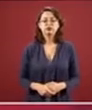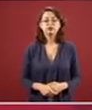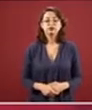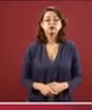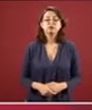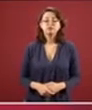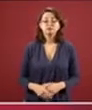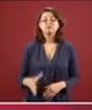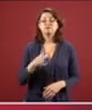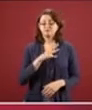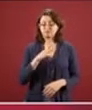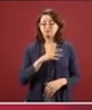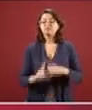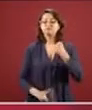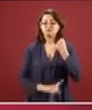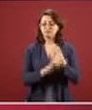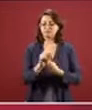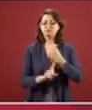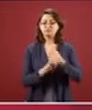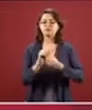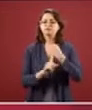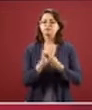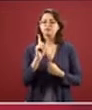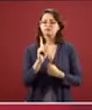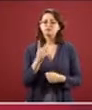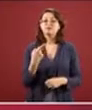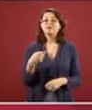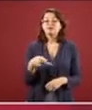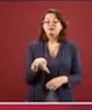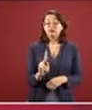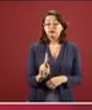problemas, pero no tiene que ver